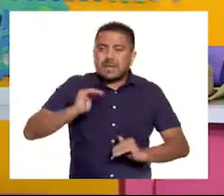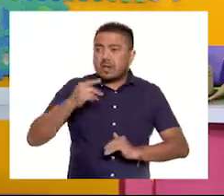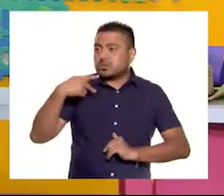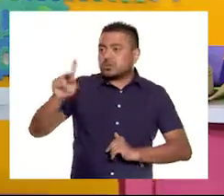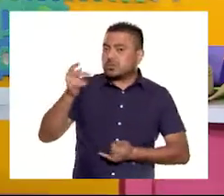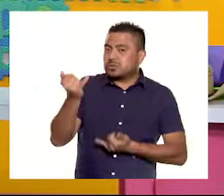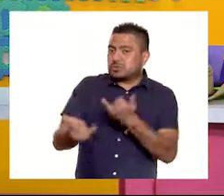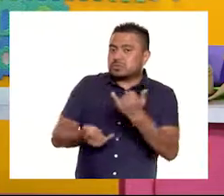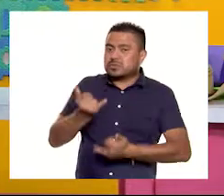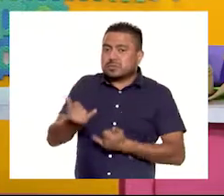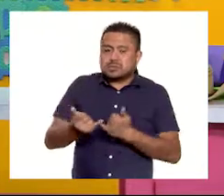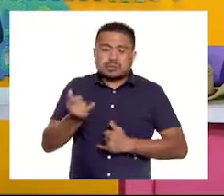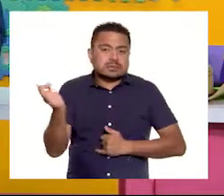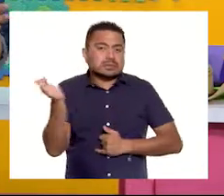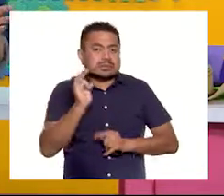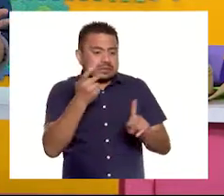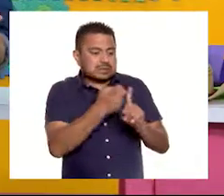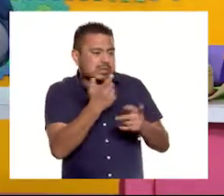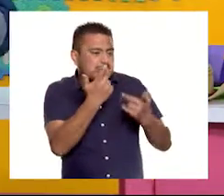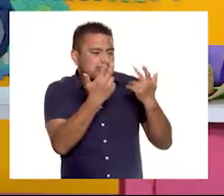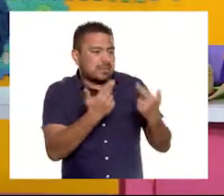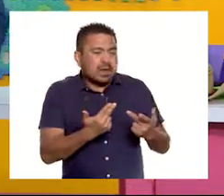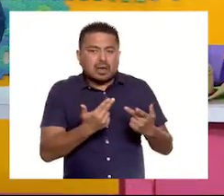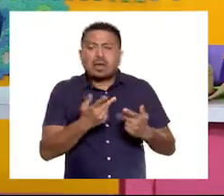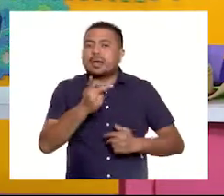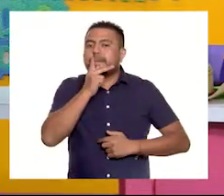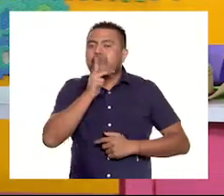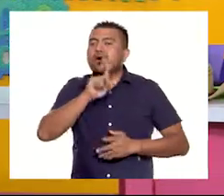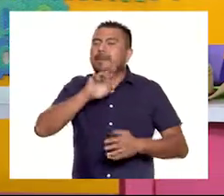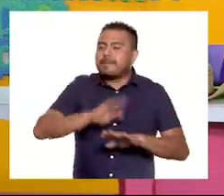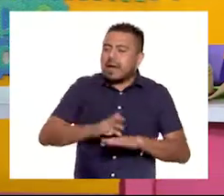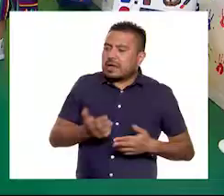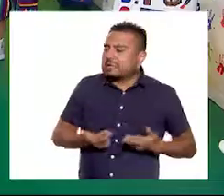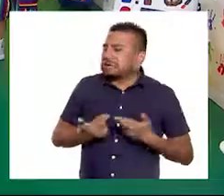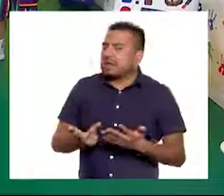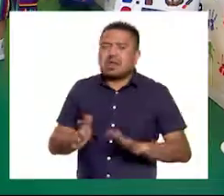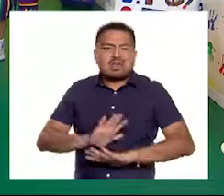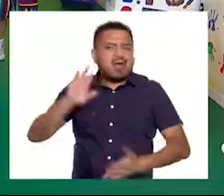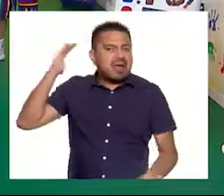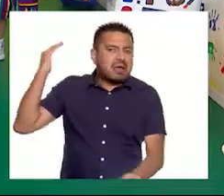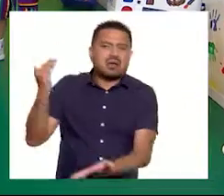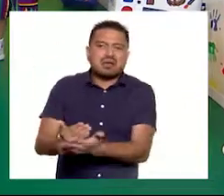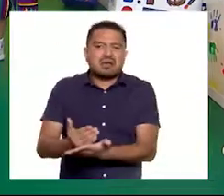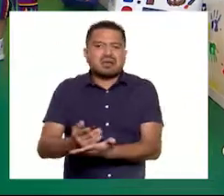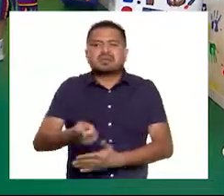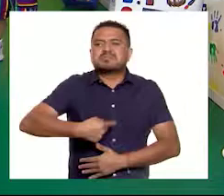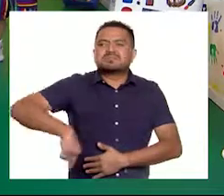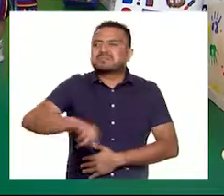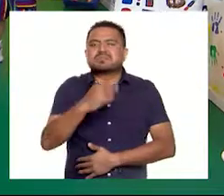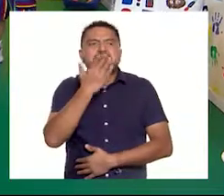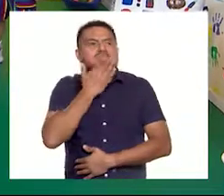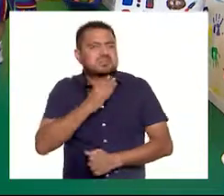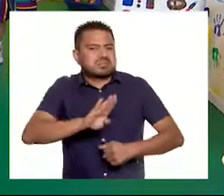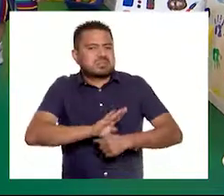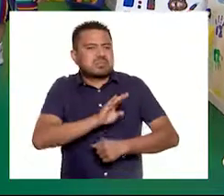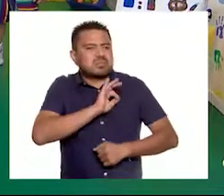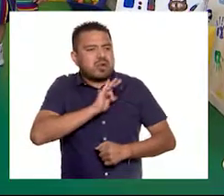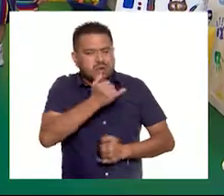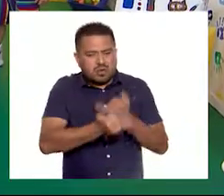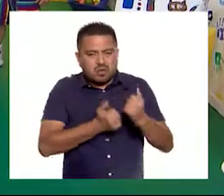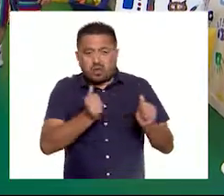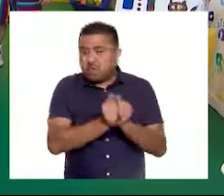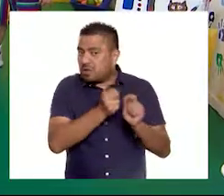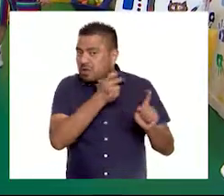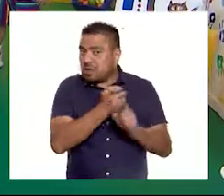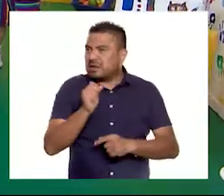sus juguetes. Si estos están rotos o maltratados, su papá ya no le va a regalar más y entonces nadie va a tener el beneficio de poder jugar con